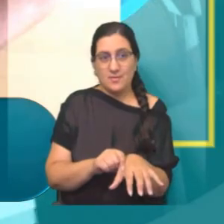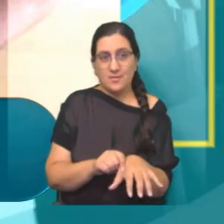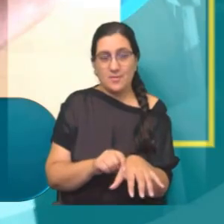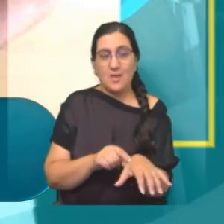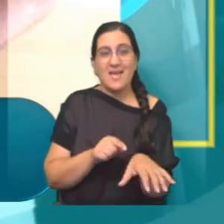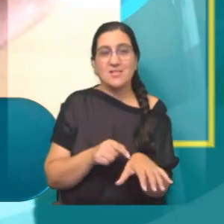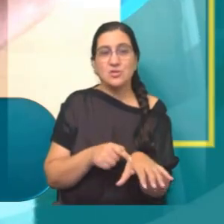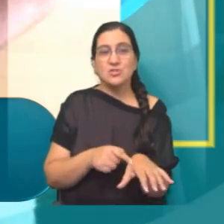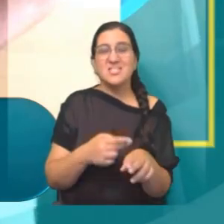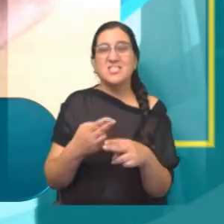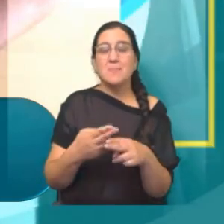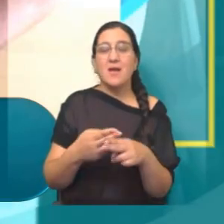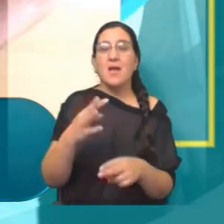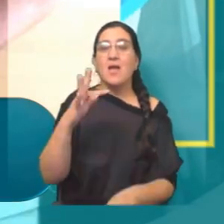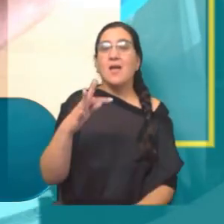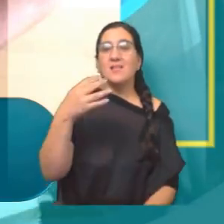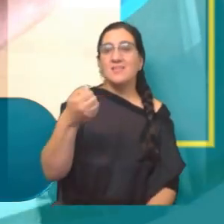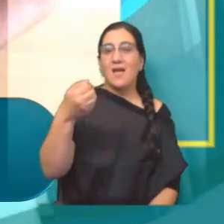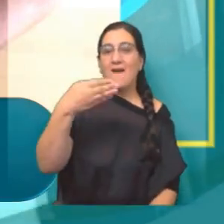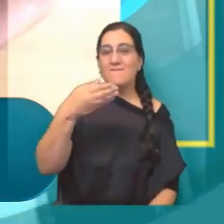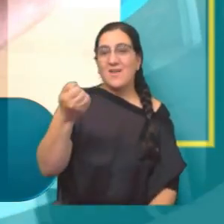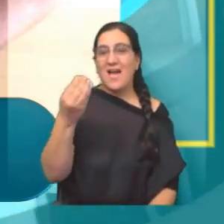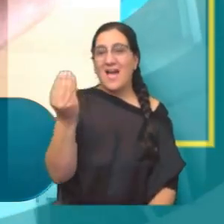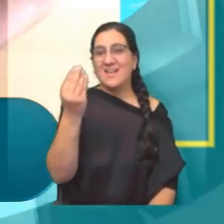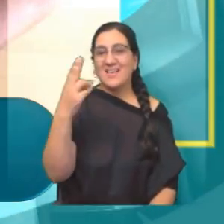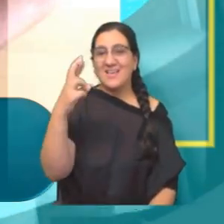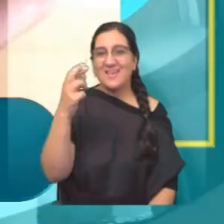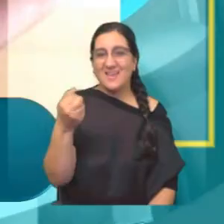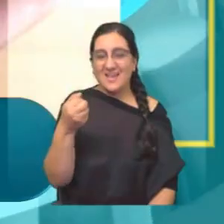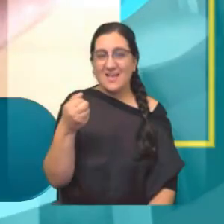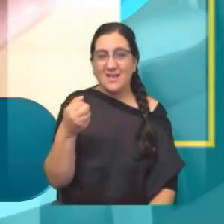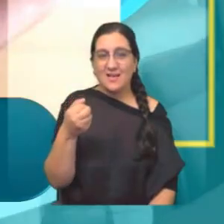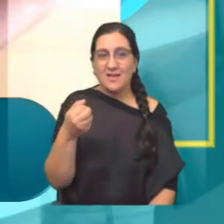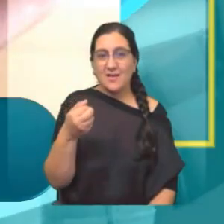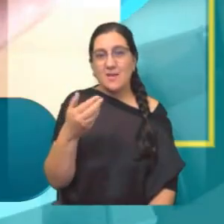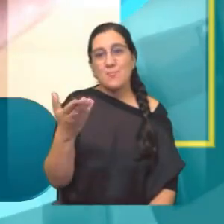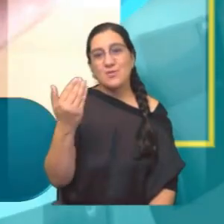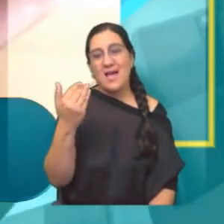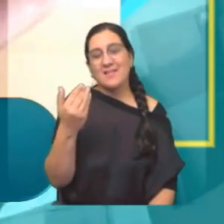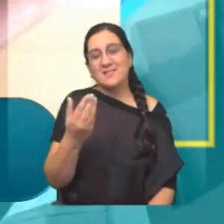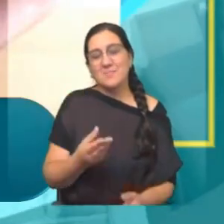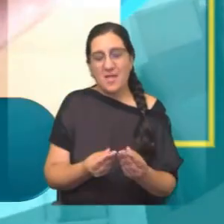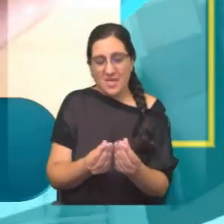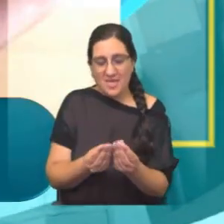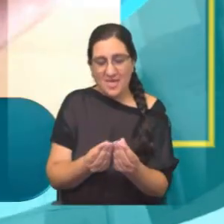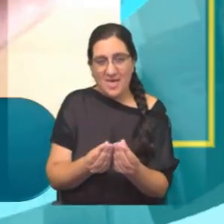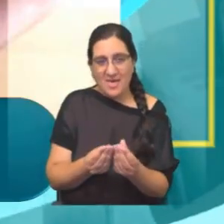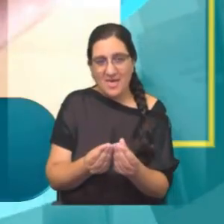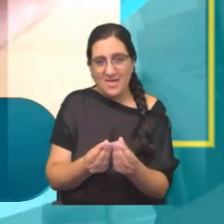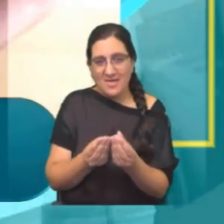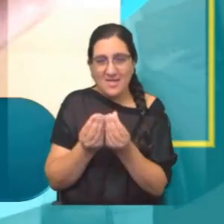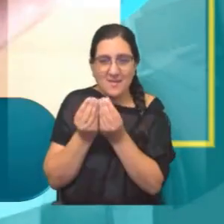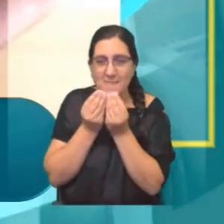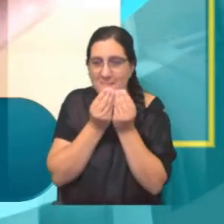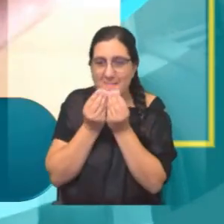denomina tabaquera anatómica. Sí. ¿Por qué? Porque justamente tiene la forma esa en la que se ponía justamente para armar los tabacos. Entonces toda la anatomía tiene un nombre como